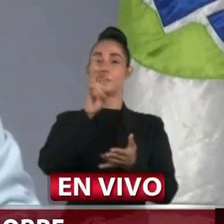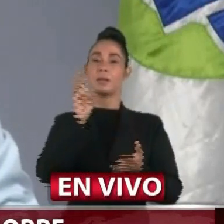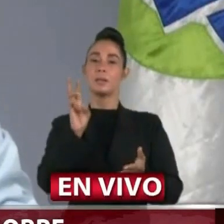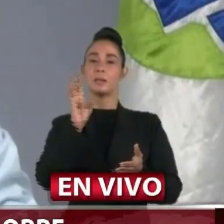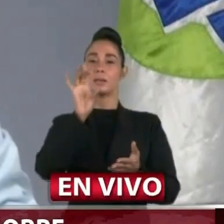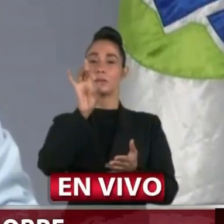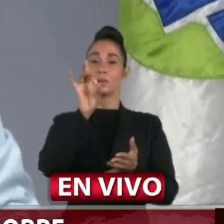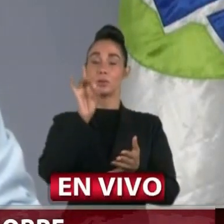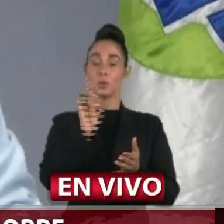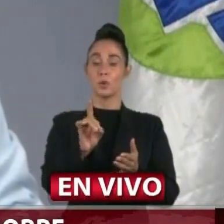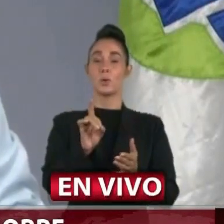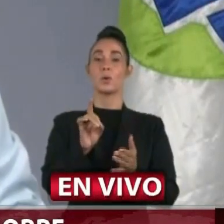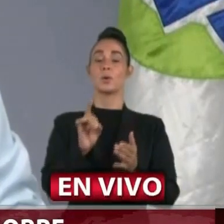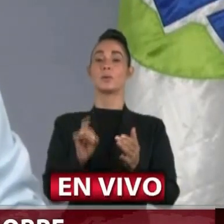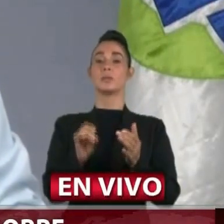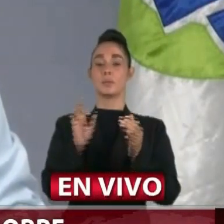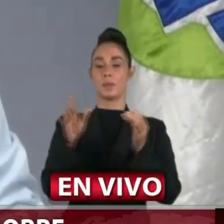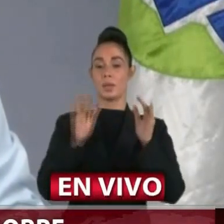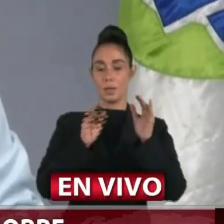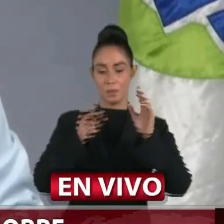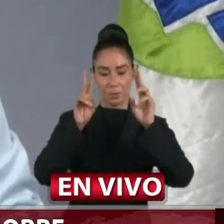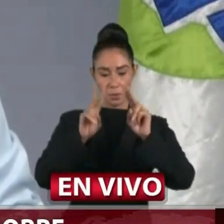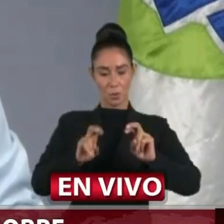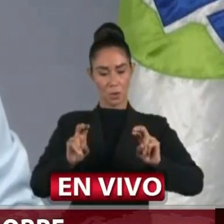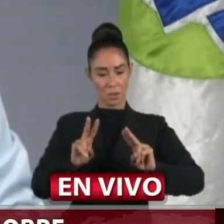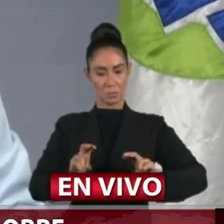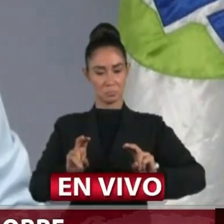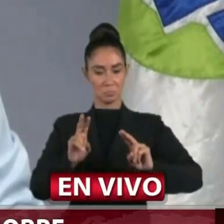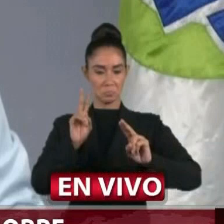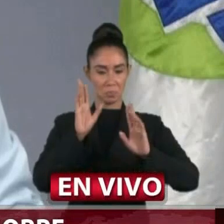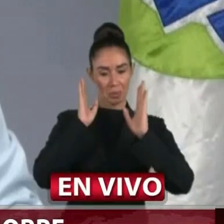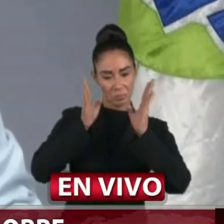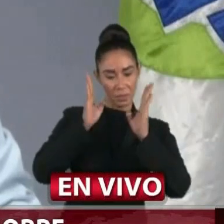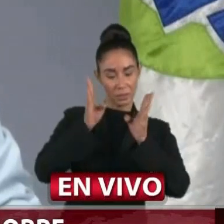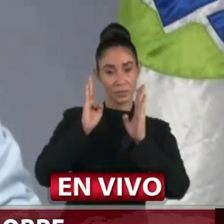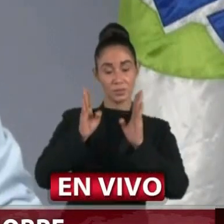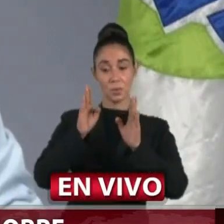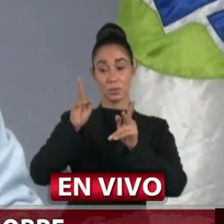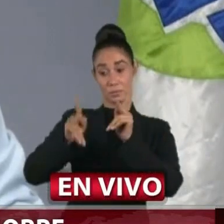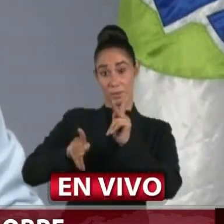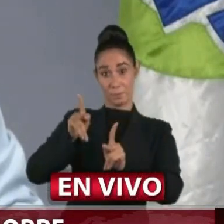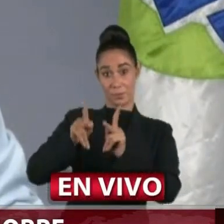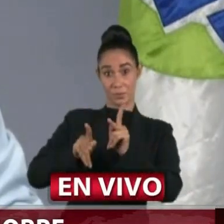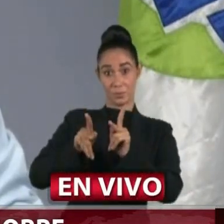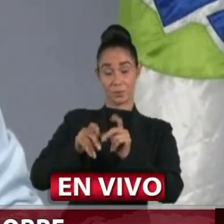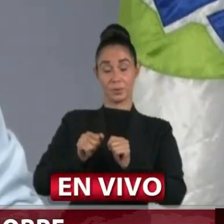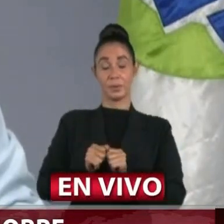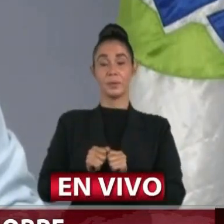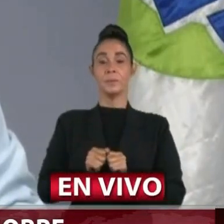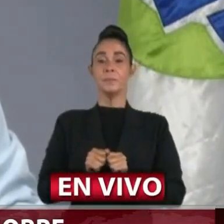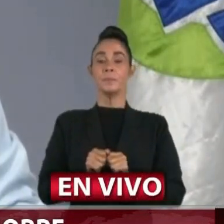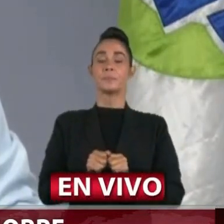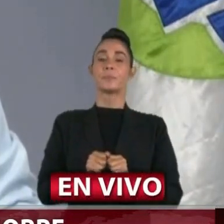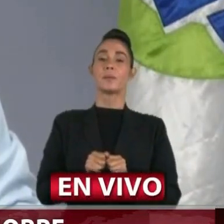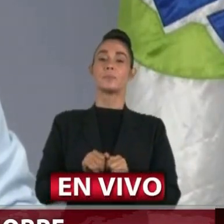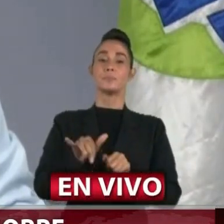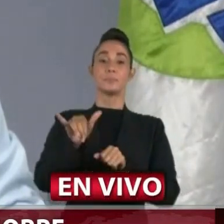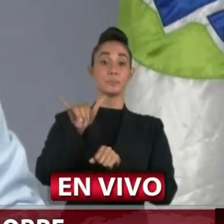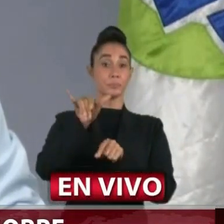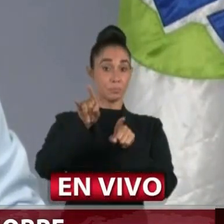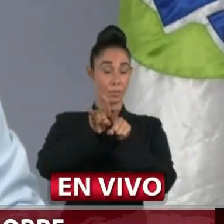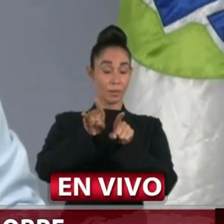7.680 correspondieron a asistencia remota a ciudadanos. E igualmente el número de